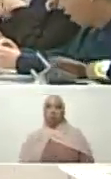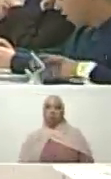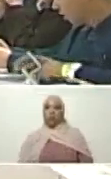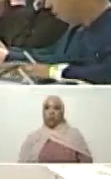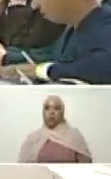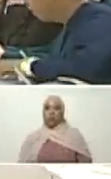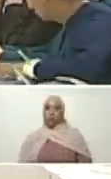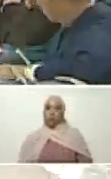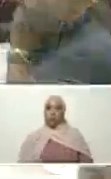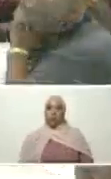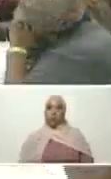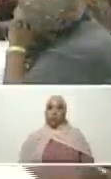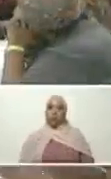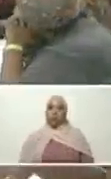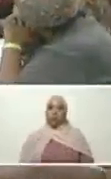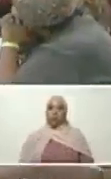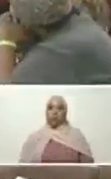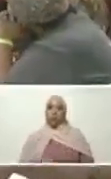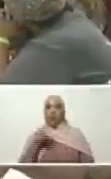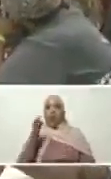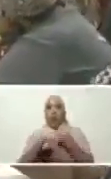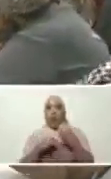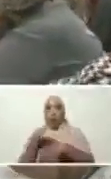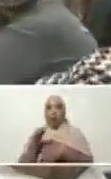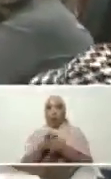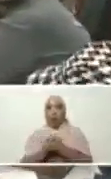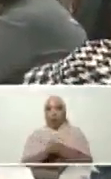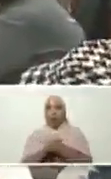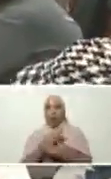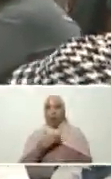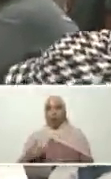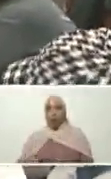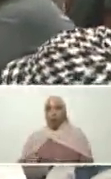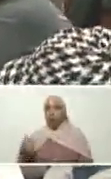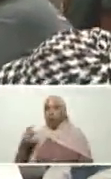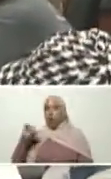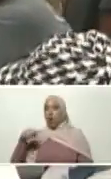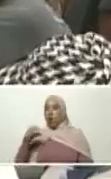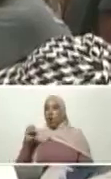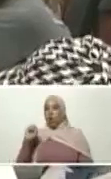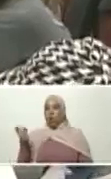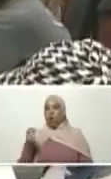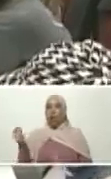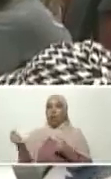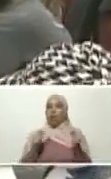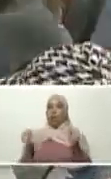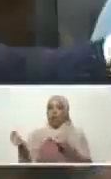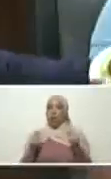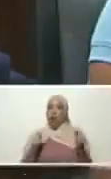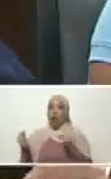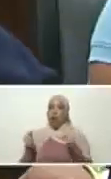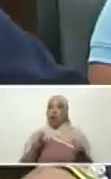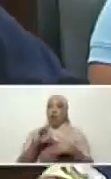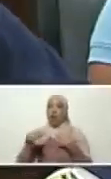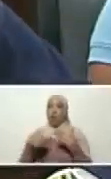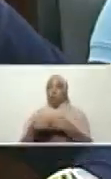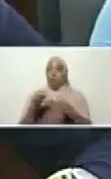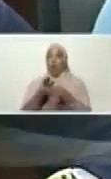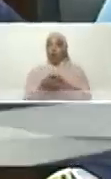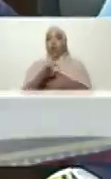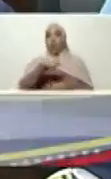Bueno, tal cual comentaba el camarada ministro Jorge Razo, tuvimos una mañana de debate entre todas mis compañeras, todos